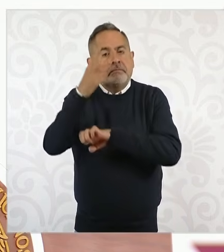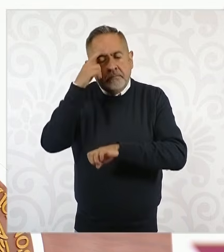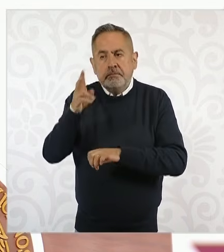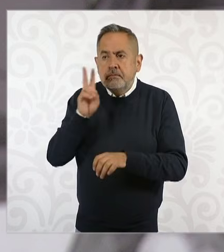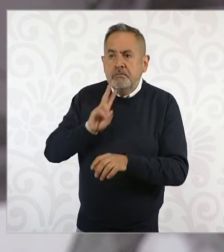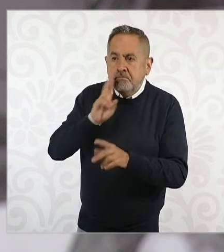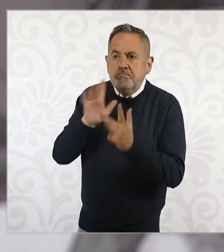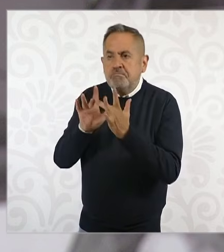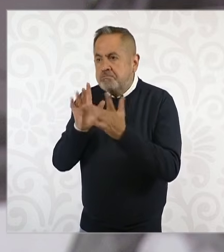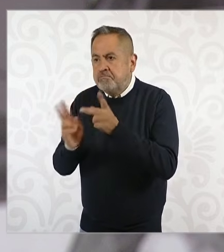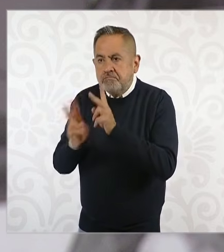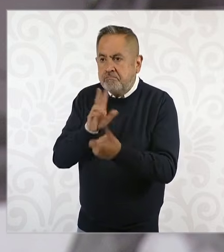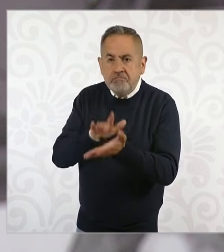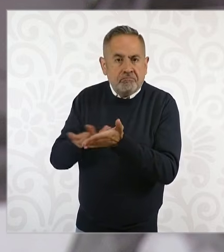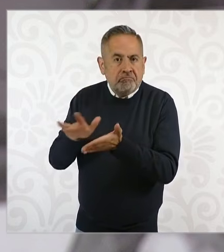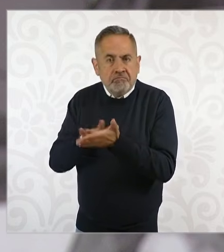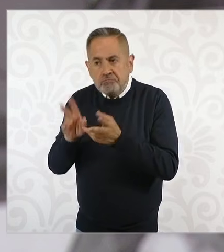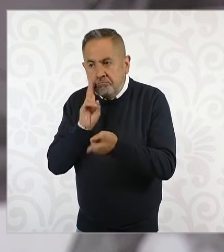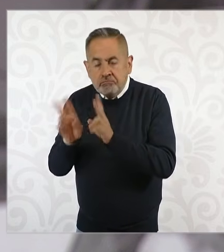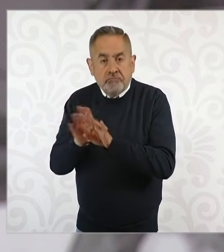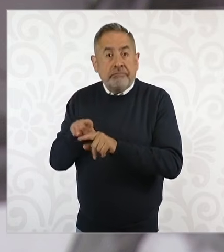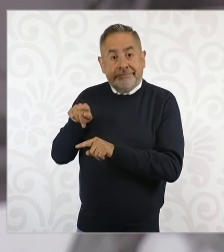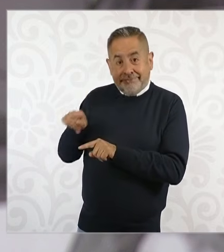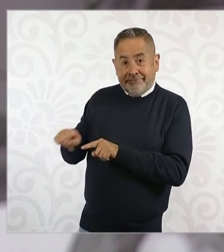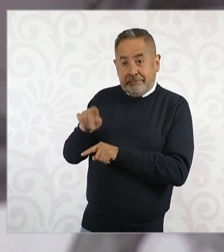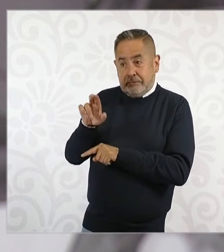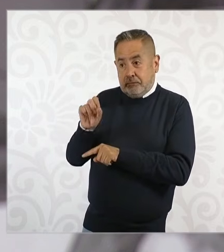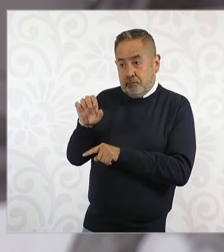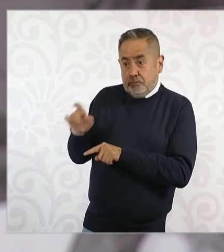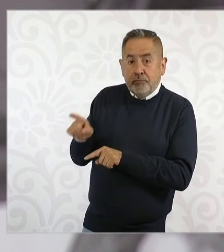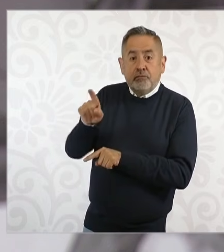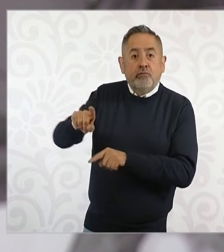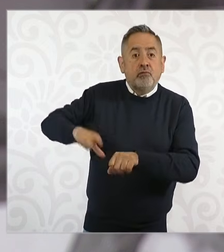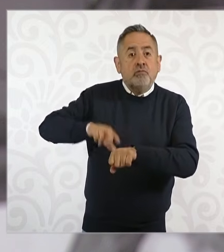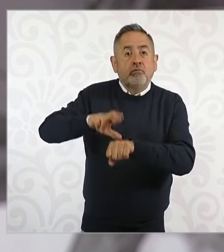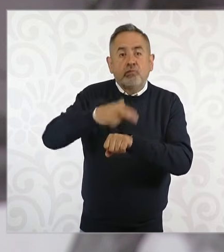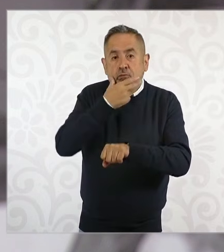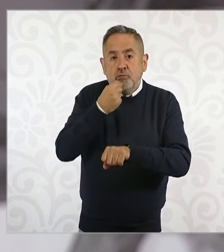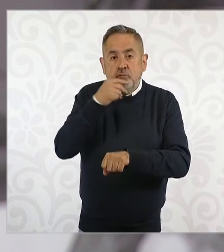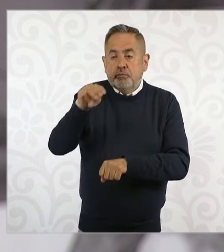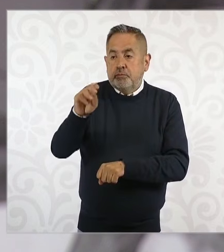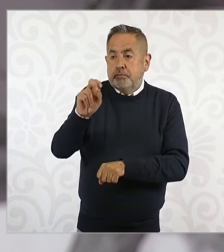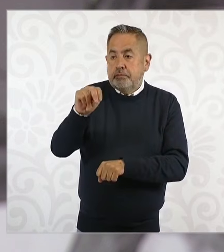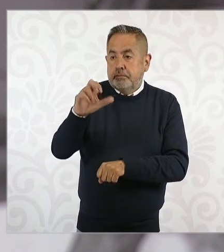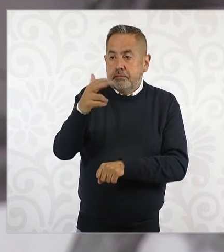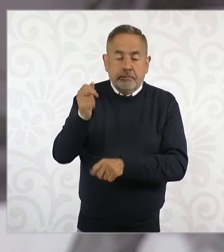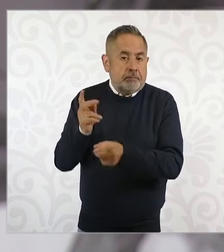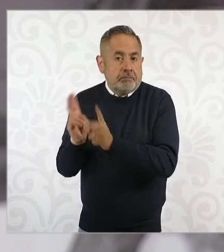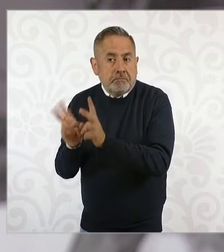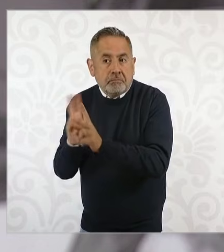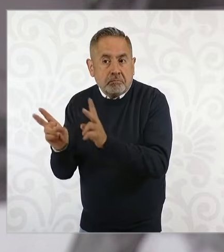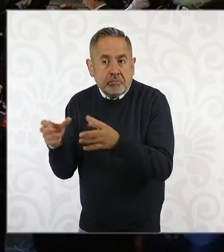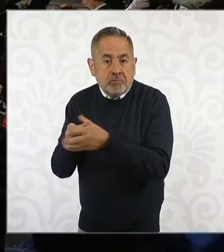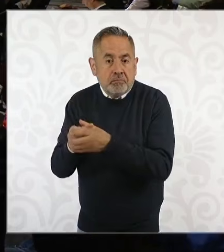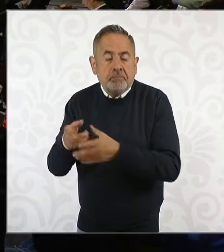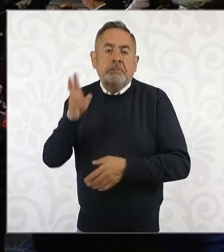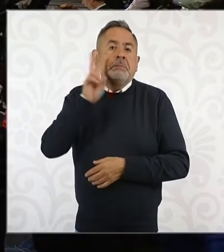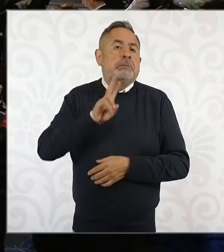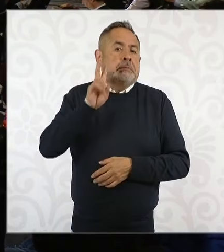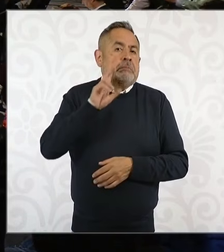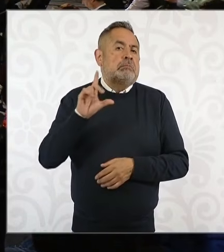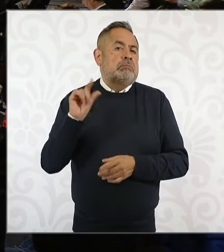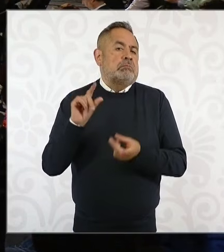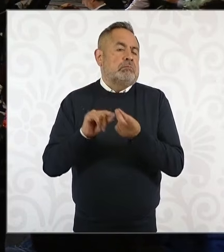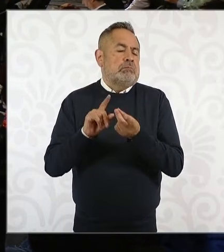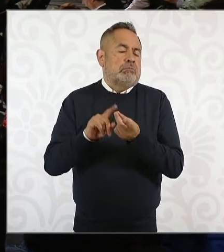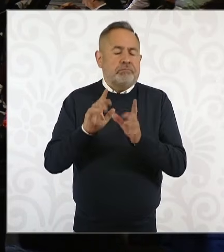Olimpiadas. Y está trabajando Rommel con el gobernador Menchaca. Ya anunciaremos pronto dónde van a ser. Por